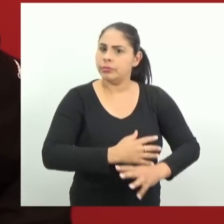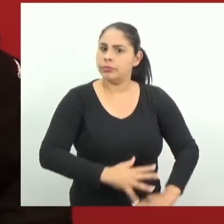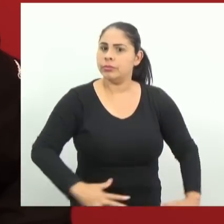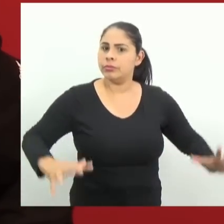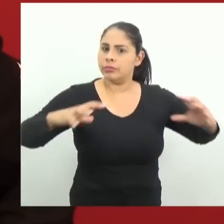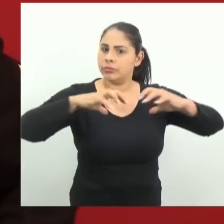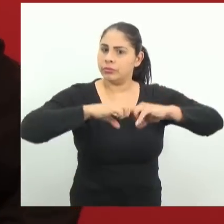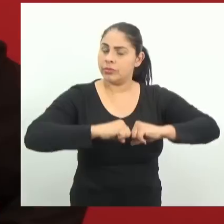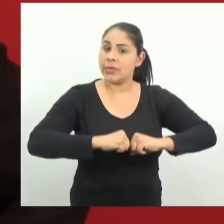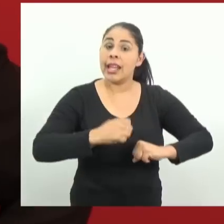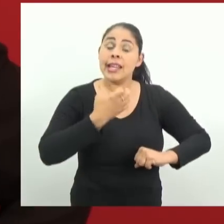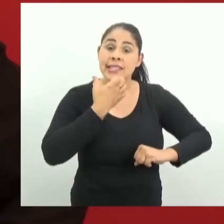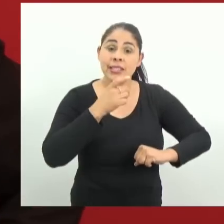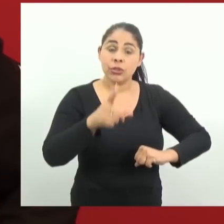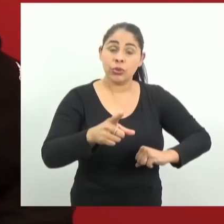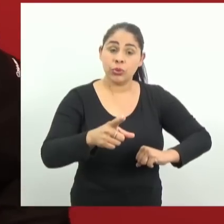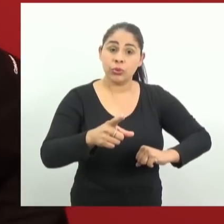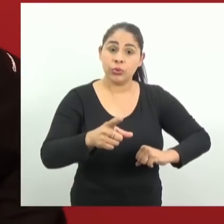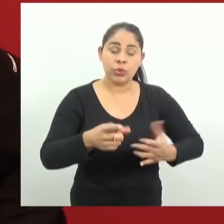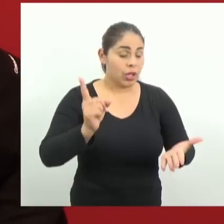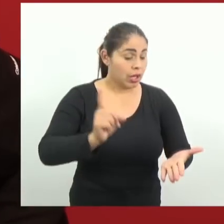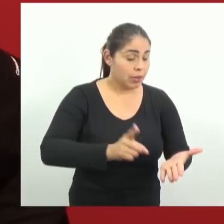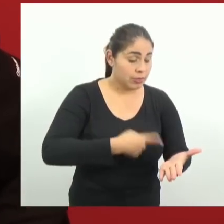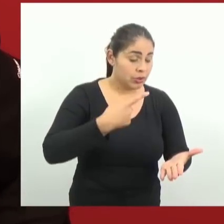Si tú lees cada día 3 capítulos la Biblia,